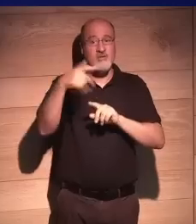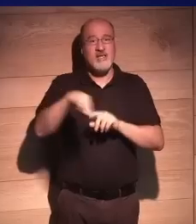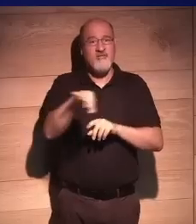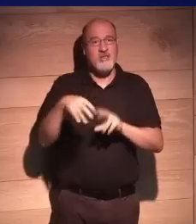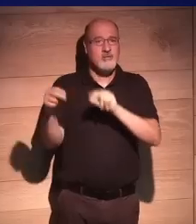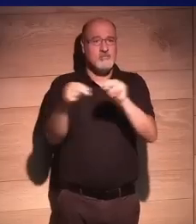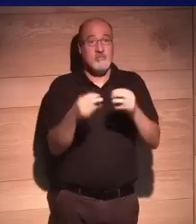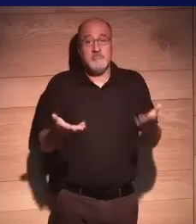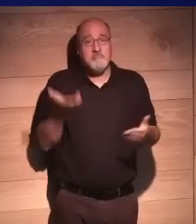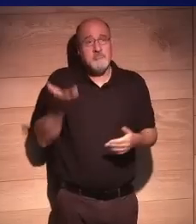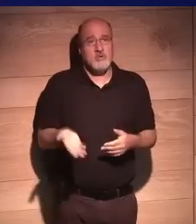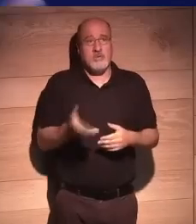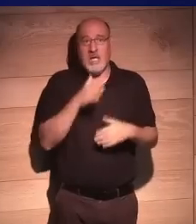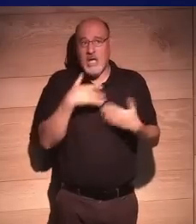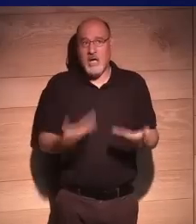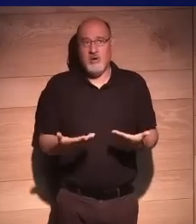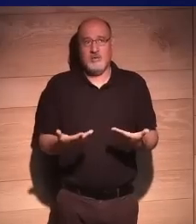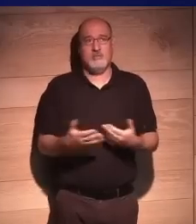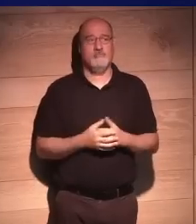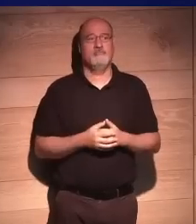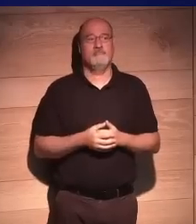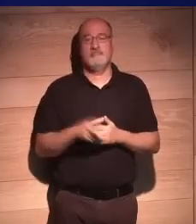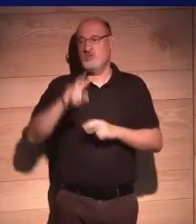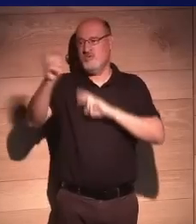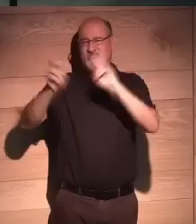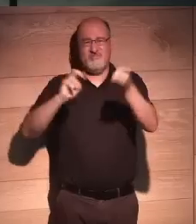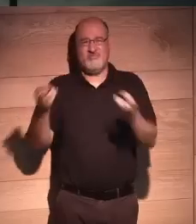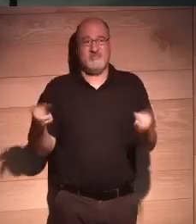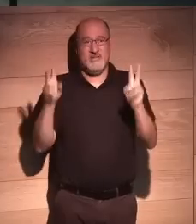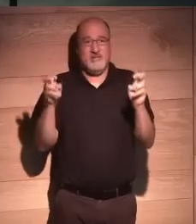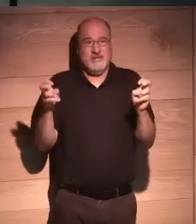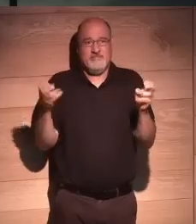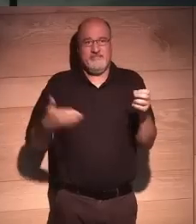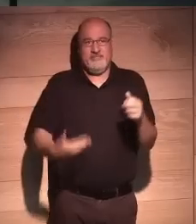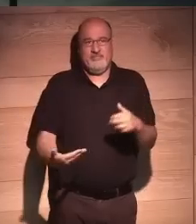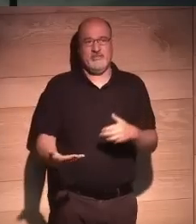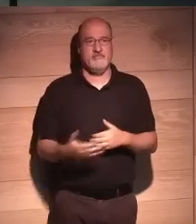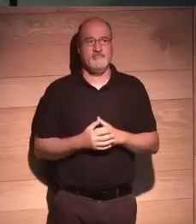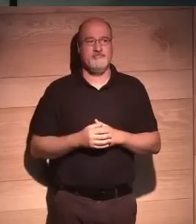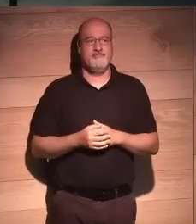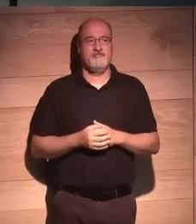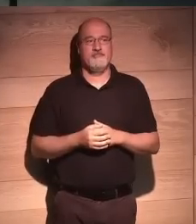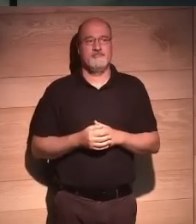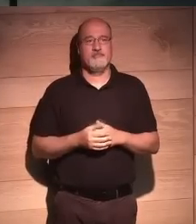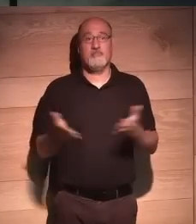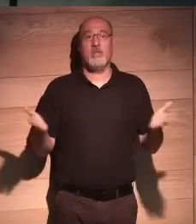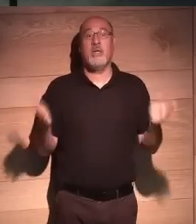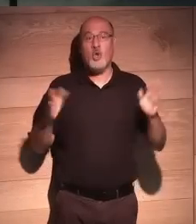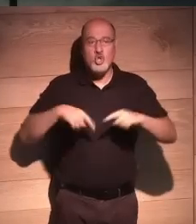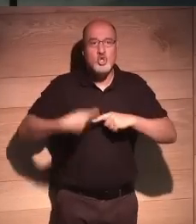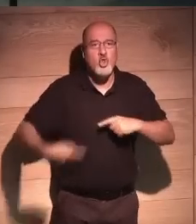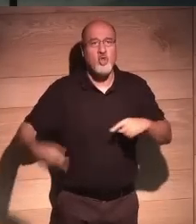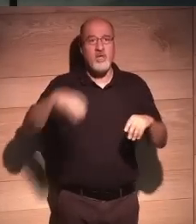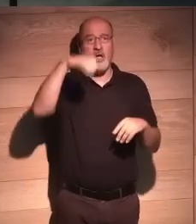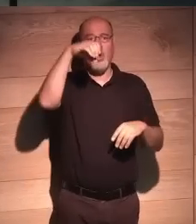citar nombres, de lo que se puede hablar ahora. Bueno, de todas formas, yo sí que creo... Pero tampoco es que haya que estar haciendo Otelo todos los